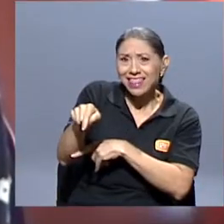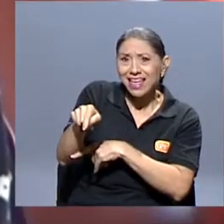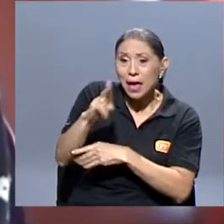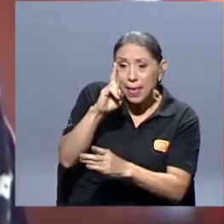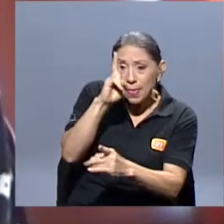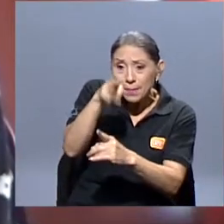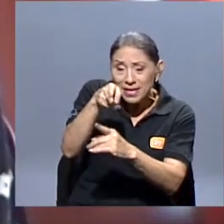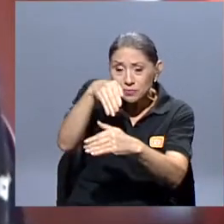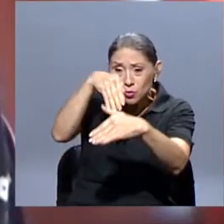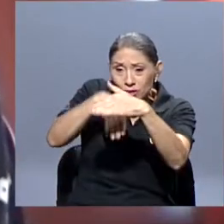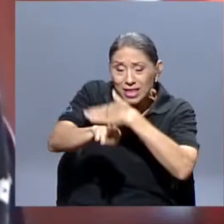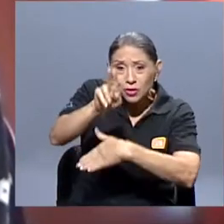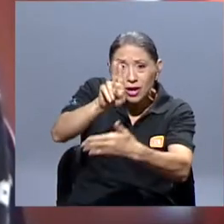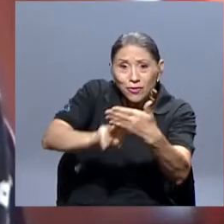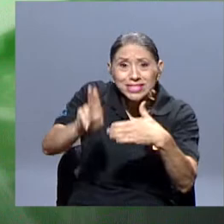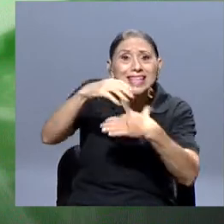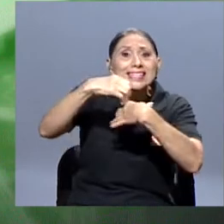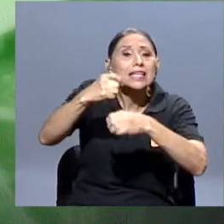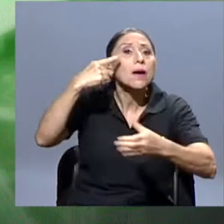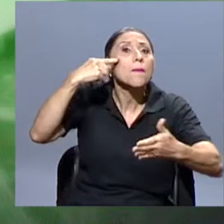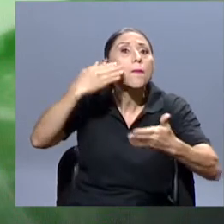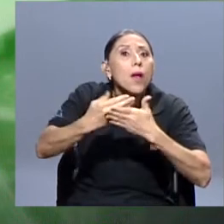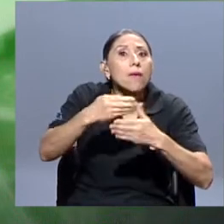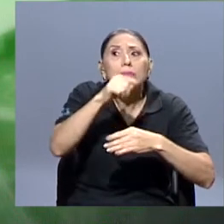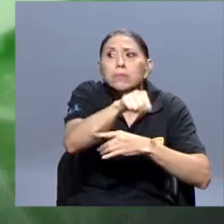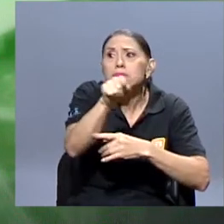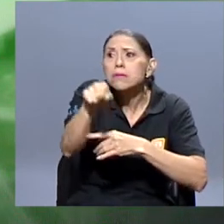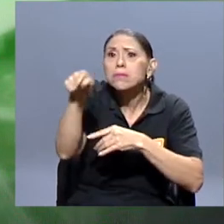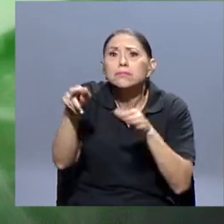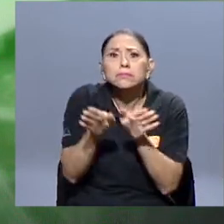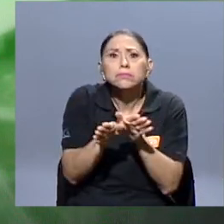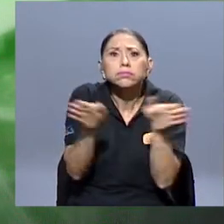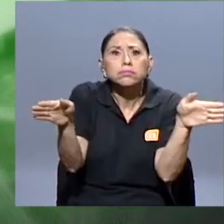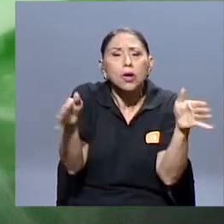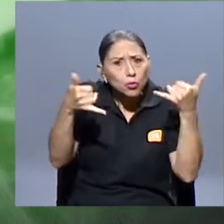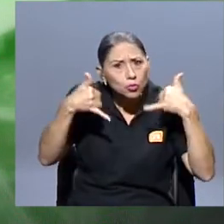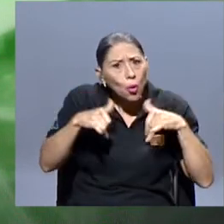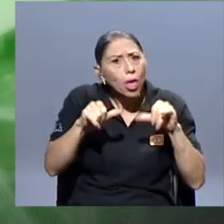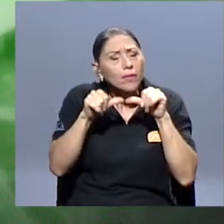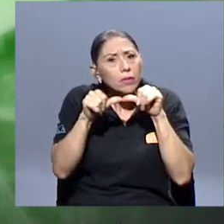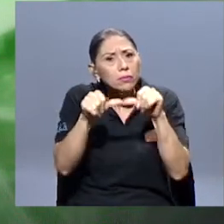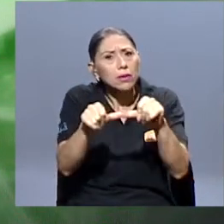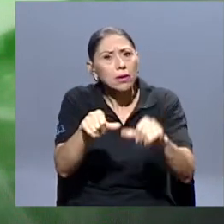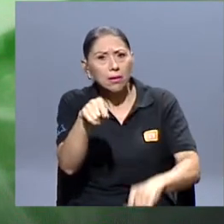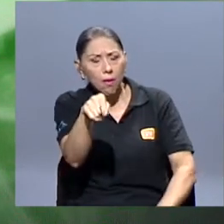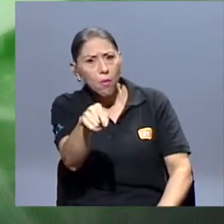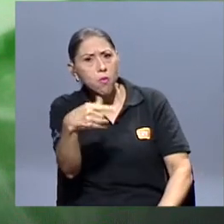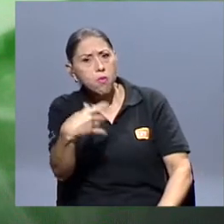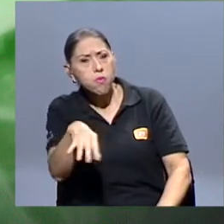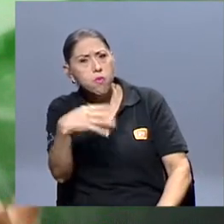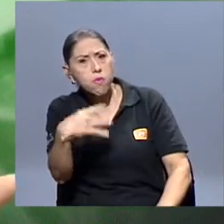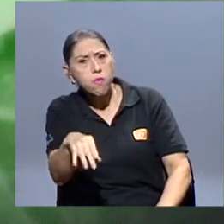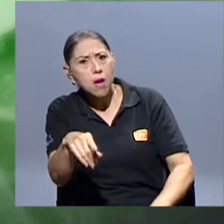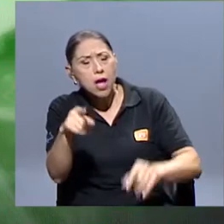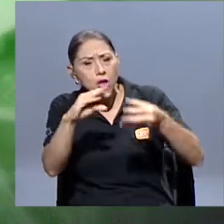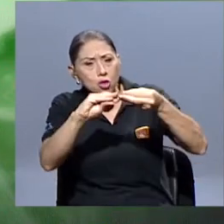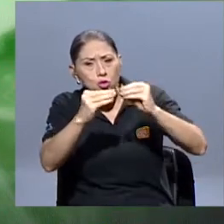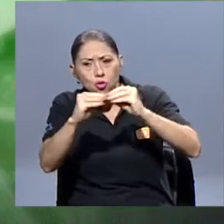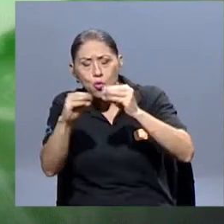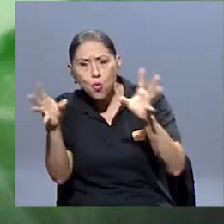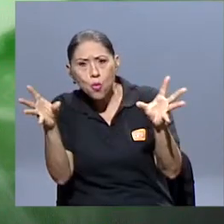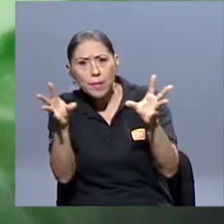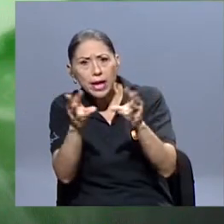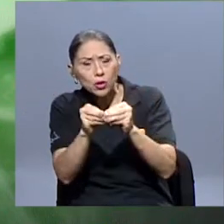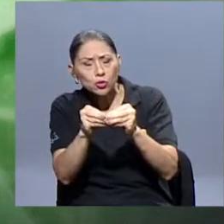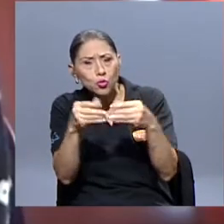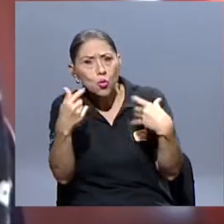hacía un testeo masivo y que se sigue haciendo. Eso me llamó mucho la atención porque en números es totalmente contrastante